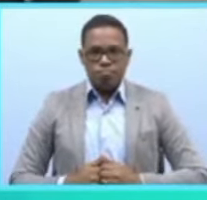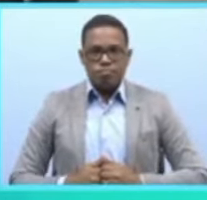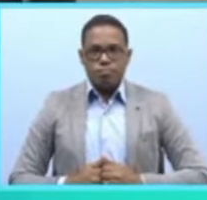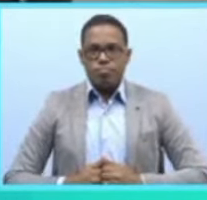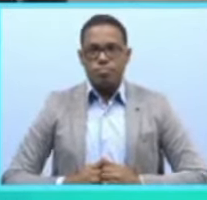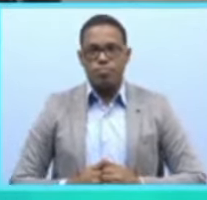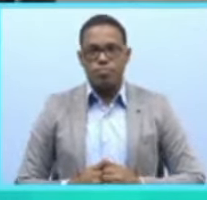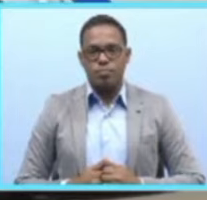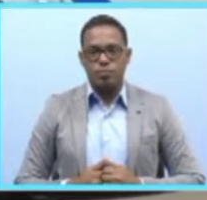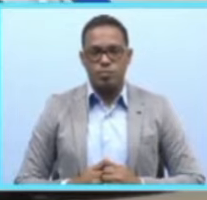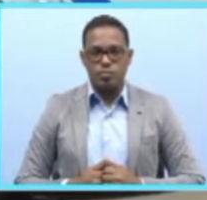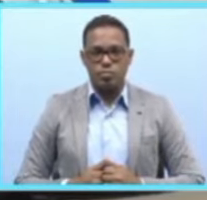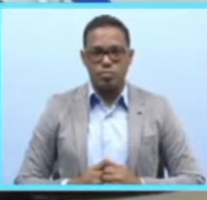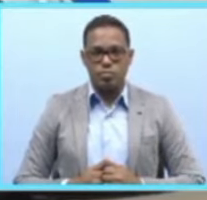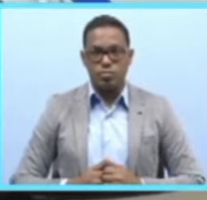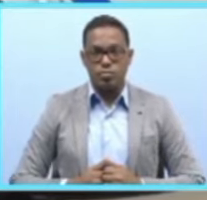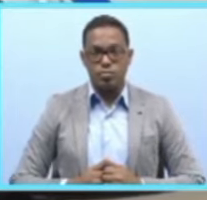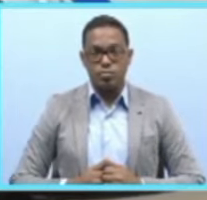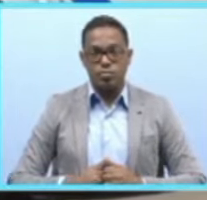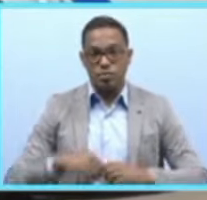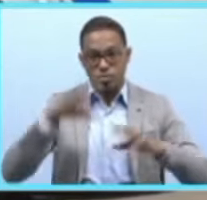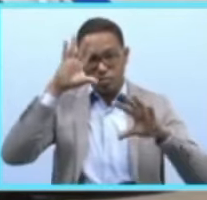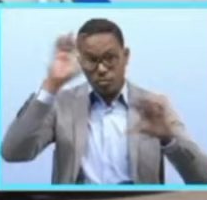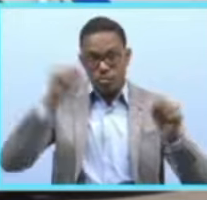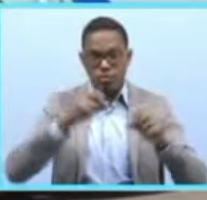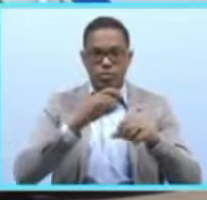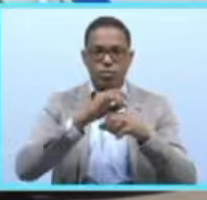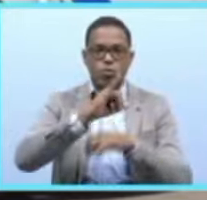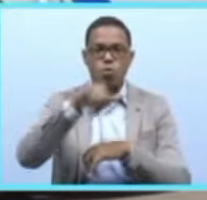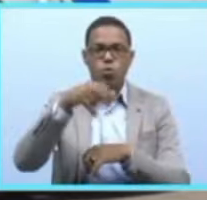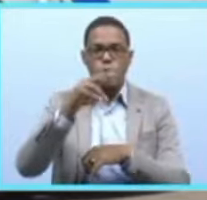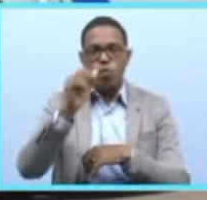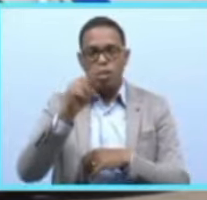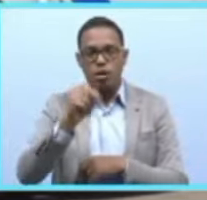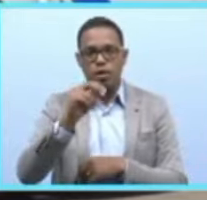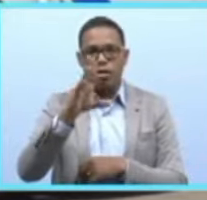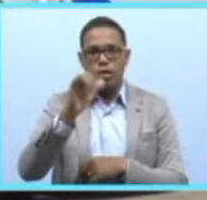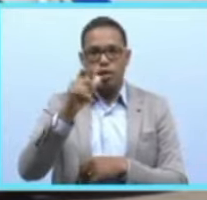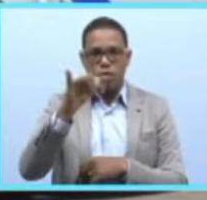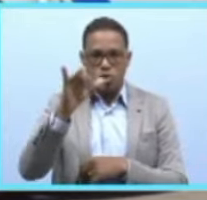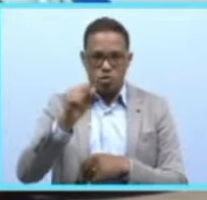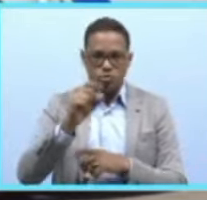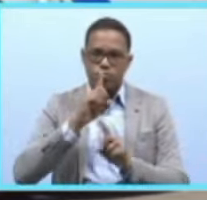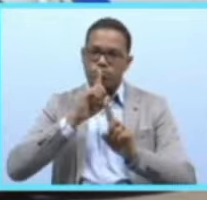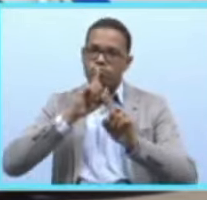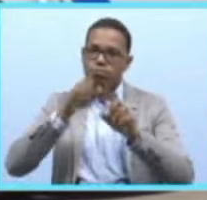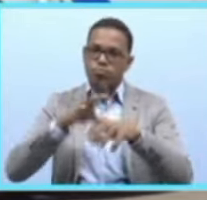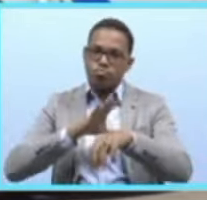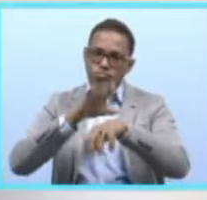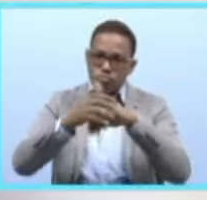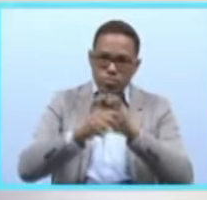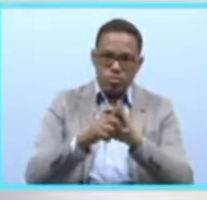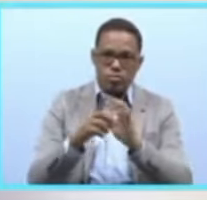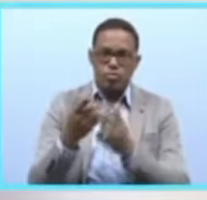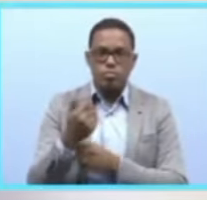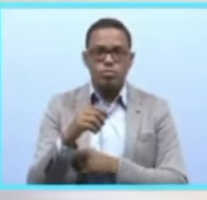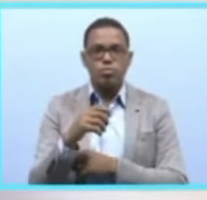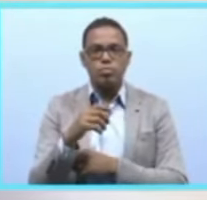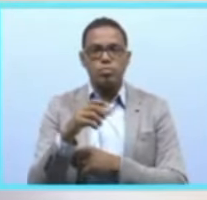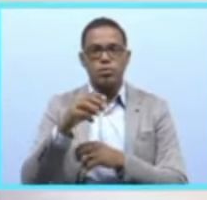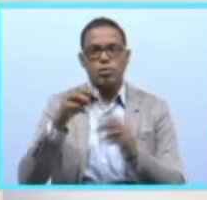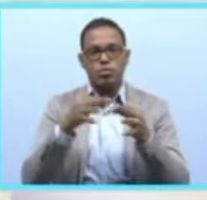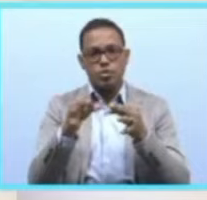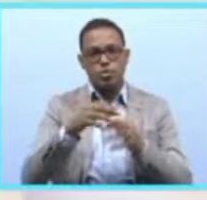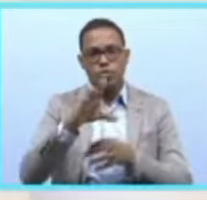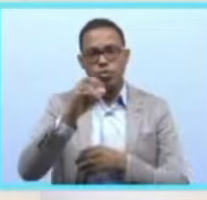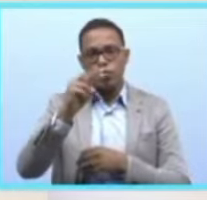Sí, gracias. Como adelantas, el profesor de nombre Juan Carlos Delgado Marte fue detenido mediante orden de arresto en este municipio de Constanza. El mismo es